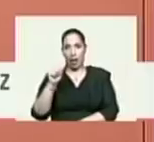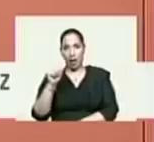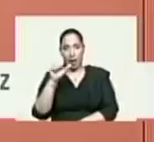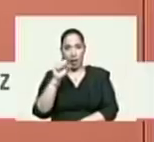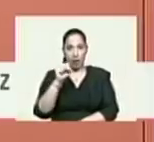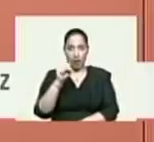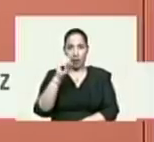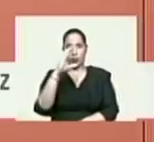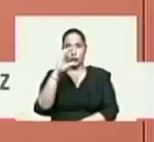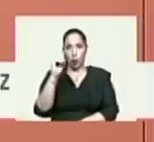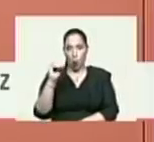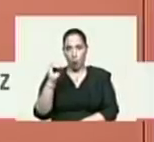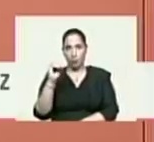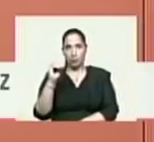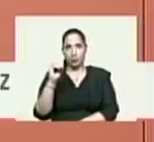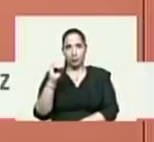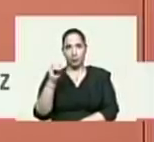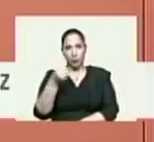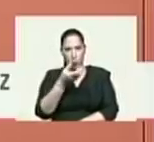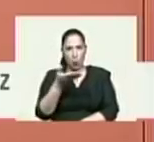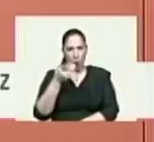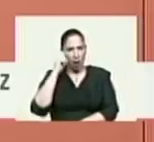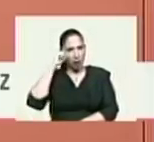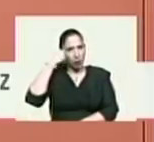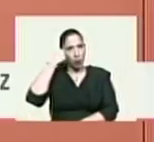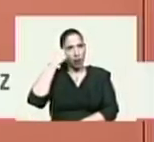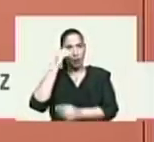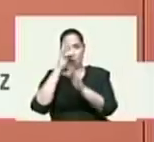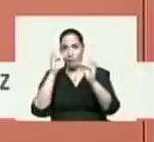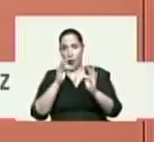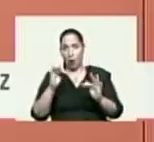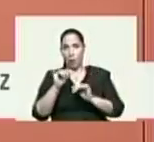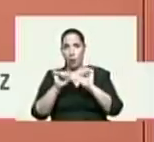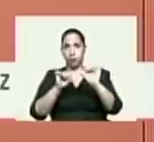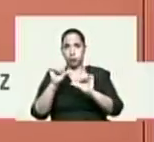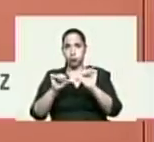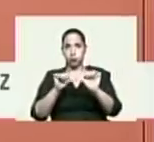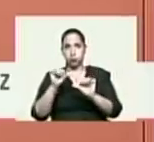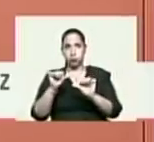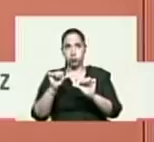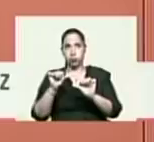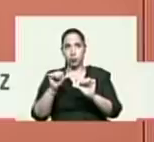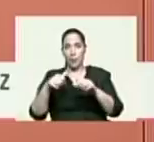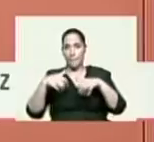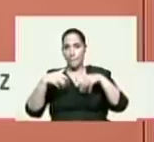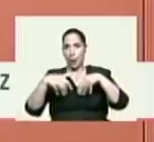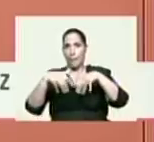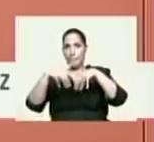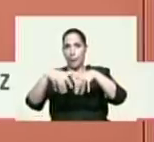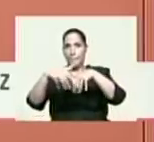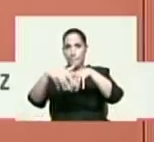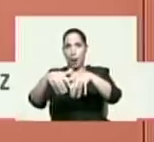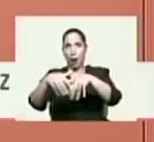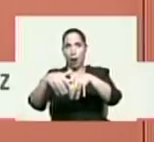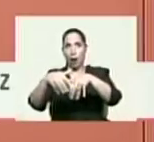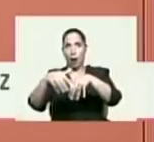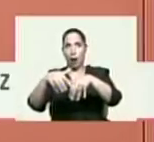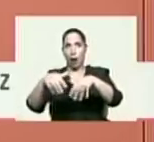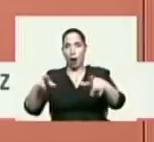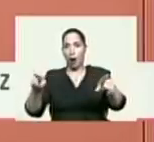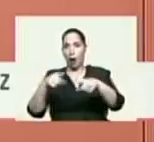que, ustedes recuerdan que de manera tradicional, el desfile con motivo del aniversario de la Guardia